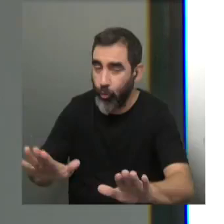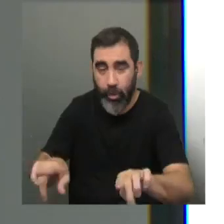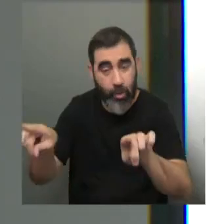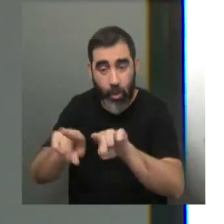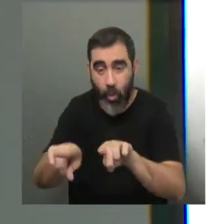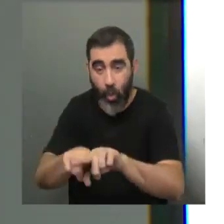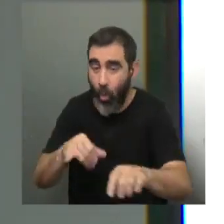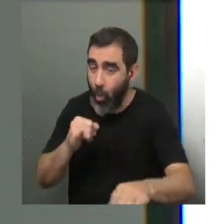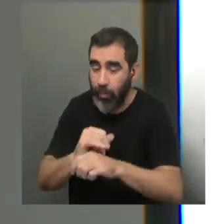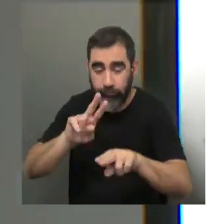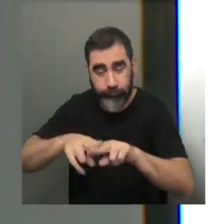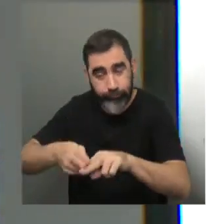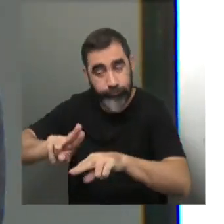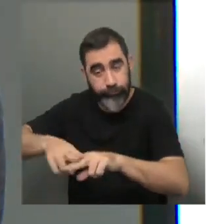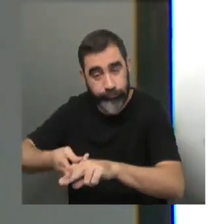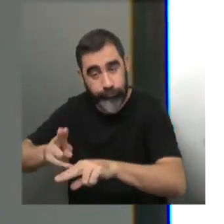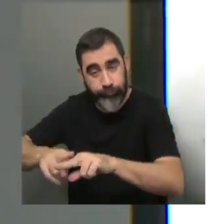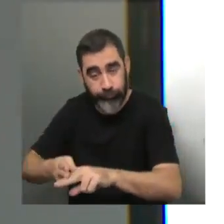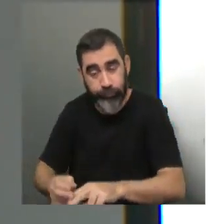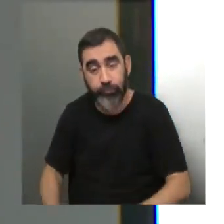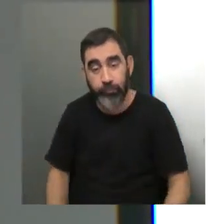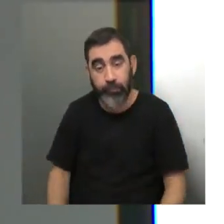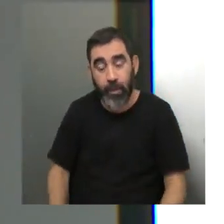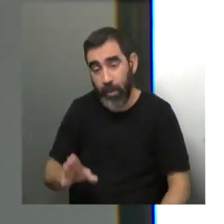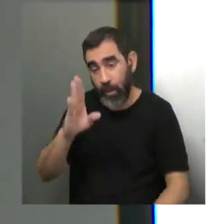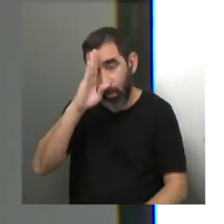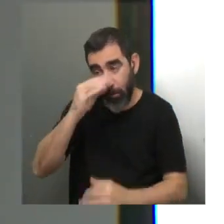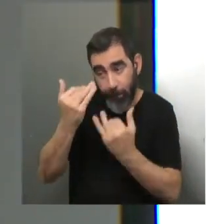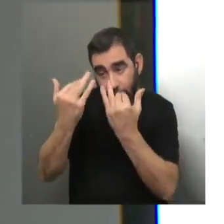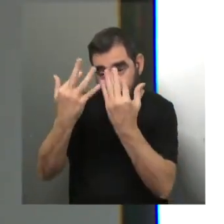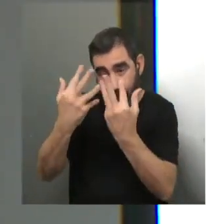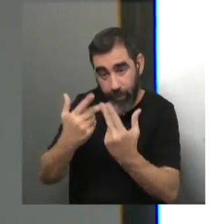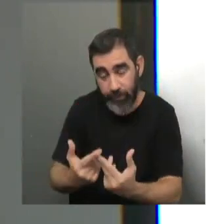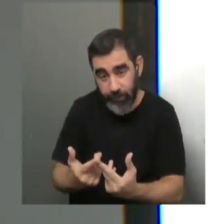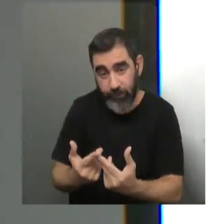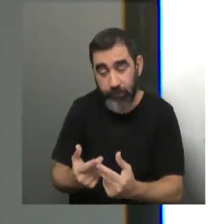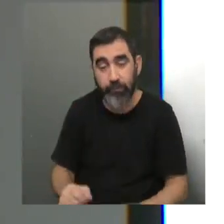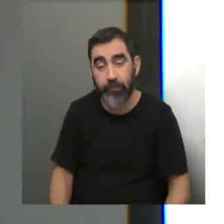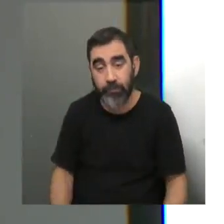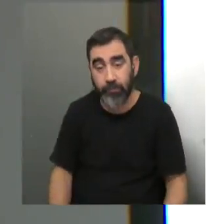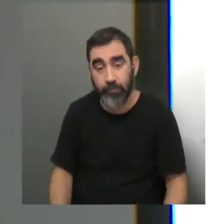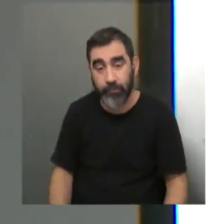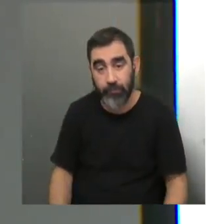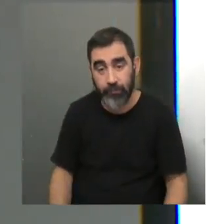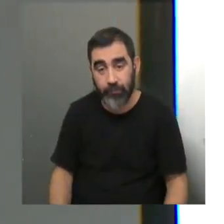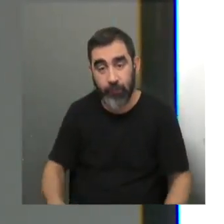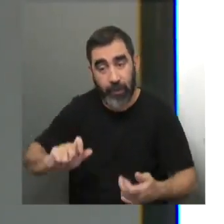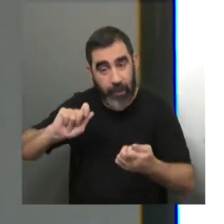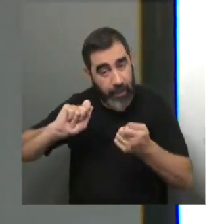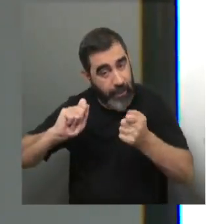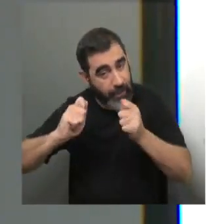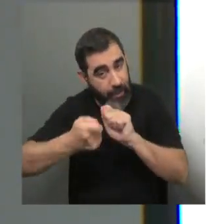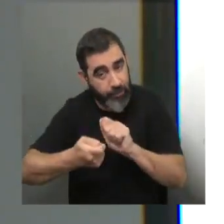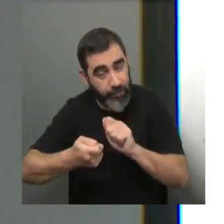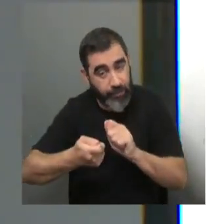esa equivocación, la repetía. Con el aprendizaje automático, que en definitiva es la gran vuelta de tuerca